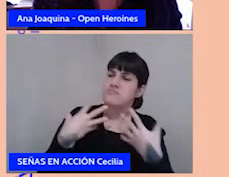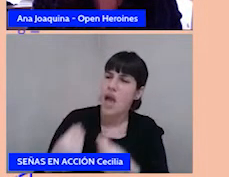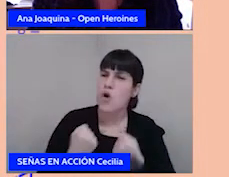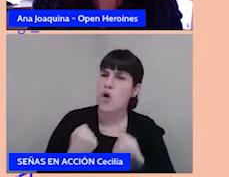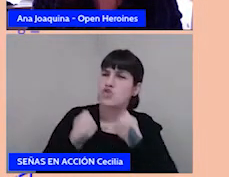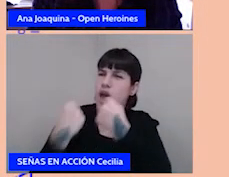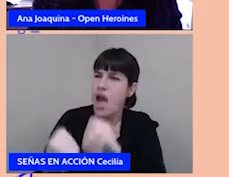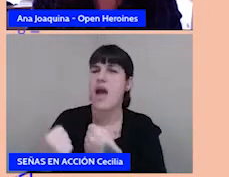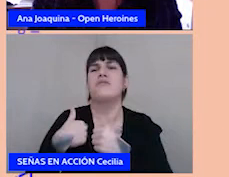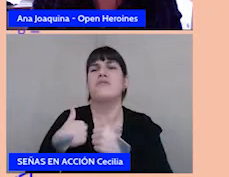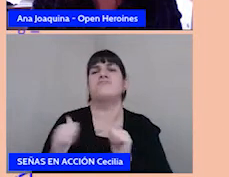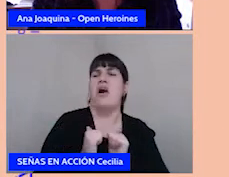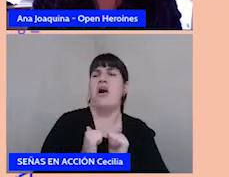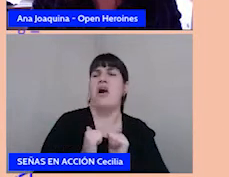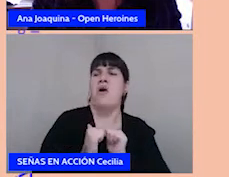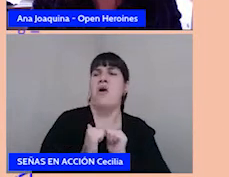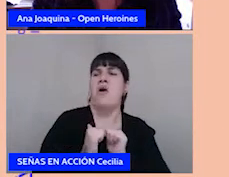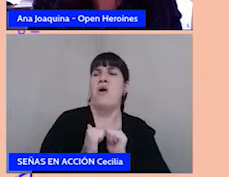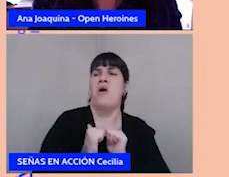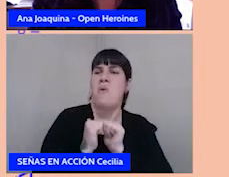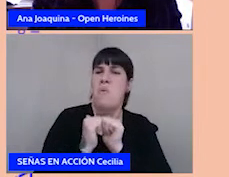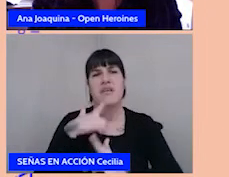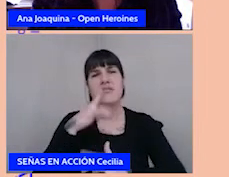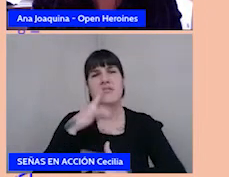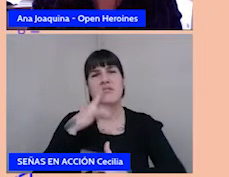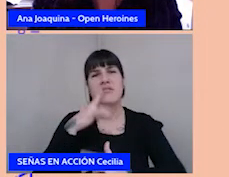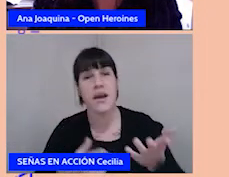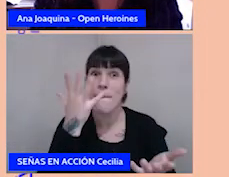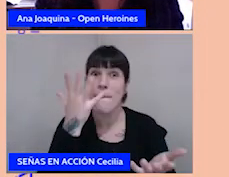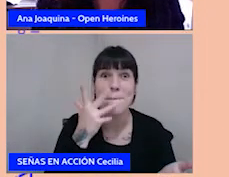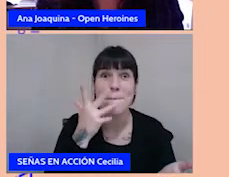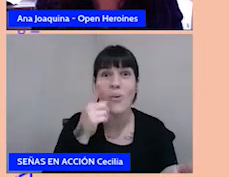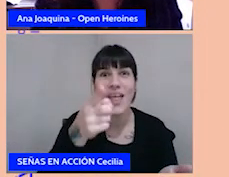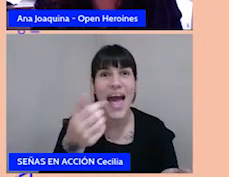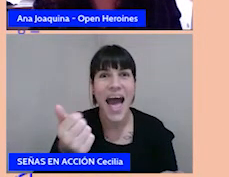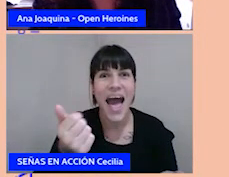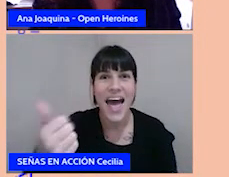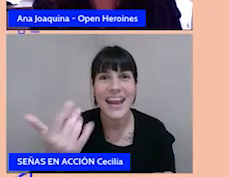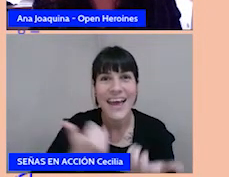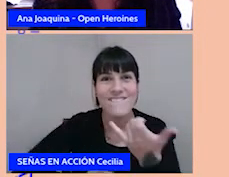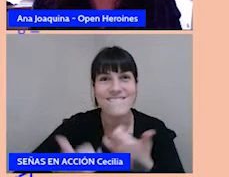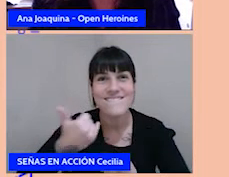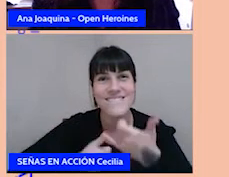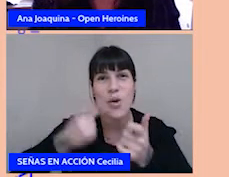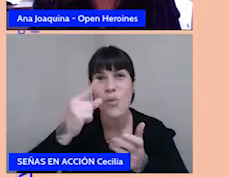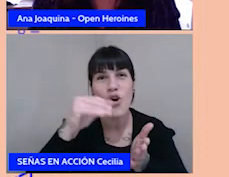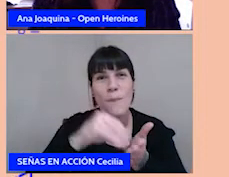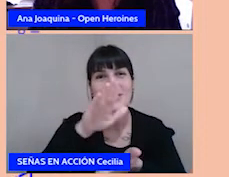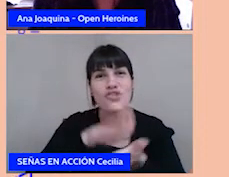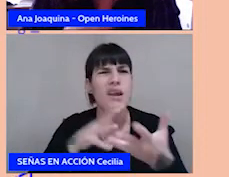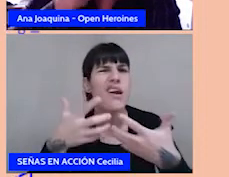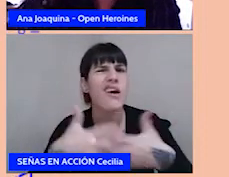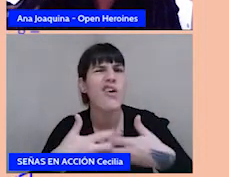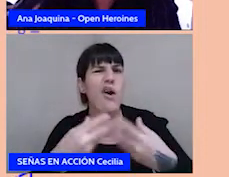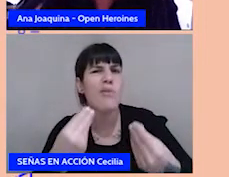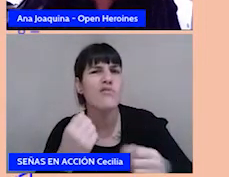bueno, Ana, me gustaría que nos contaras un poquito más acerca de cómo funciona, cuáles son las acciones que hacen y